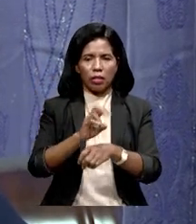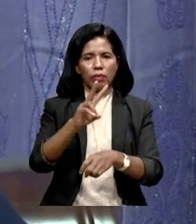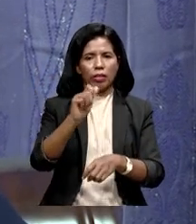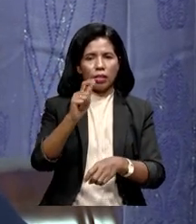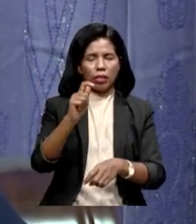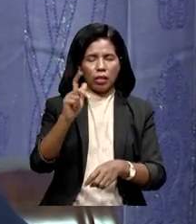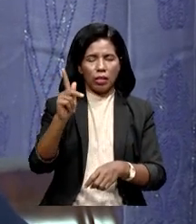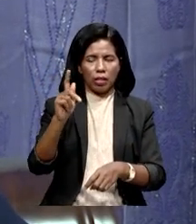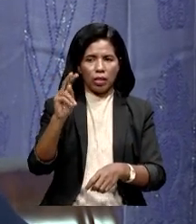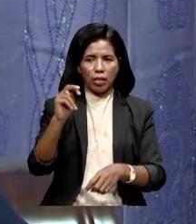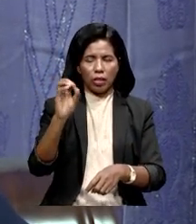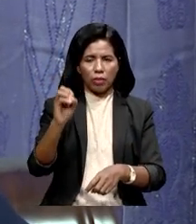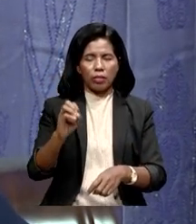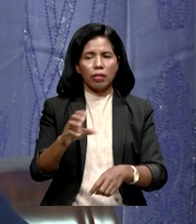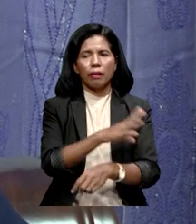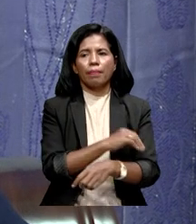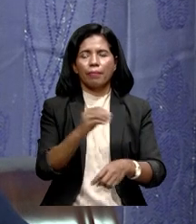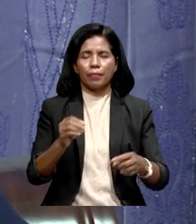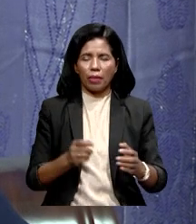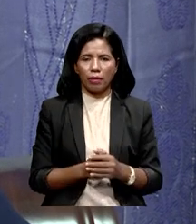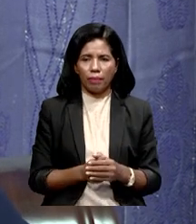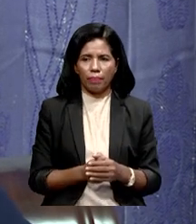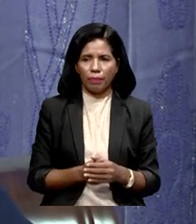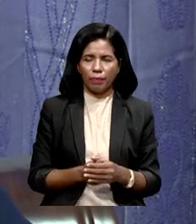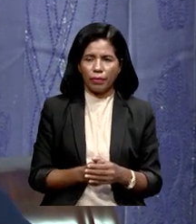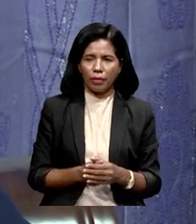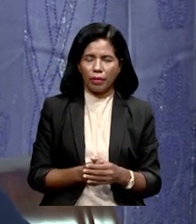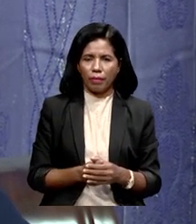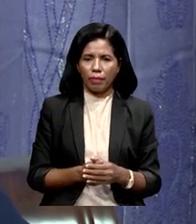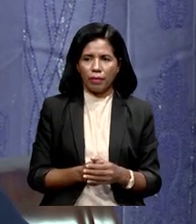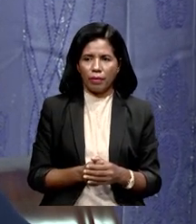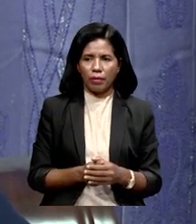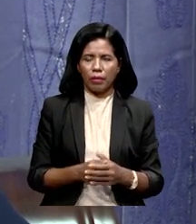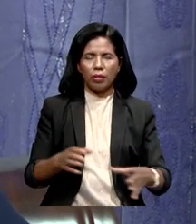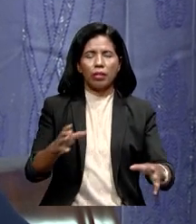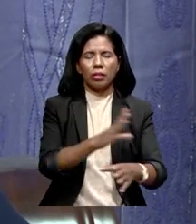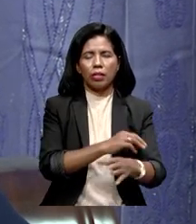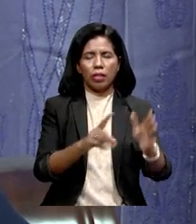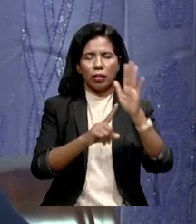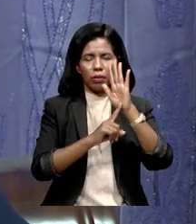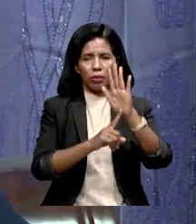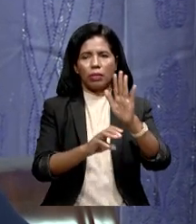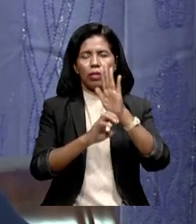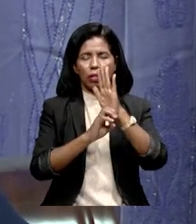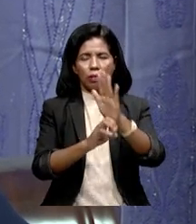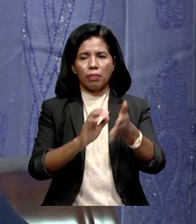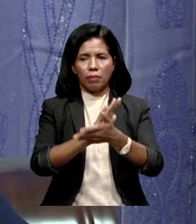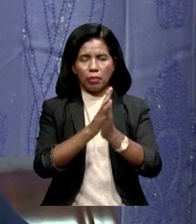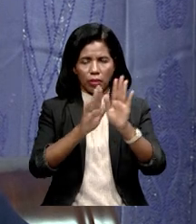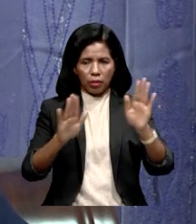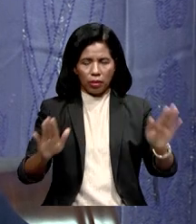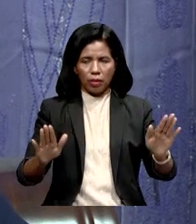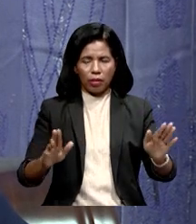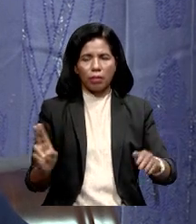ben ni representante ne e ni simbolo ba dame la paz,